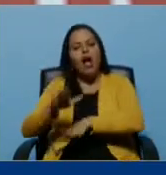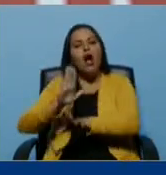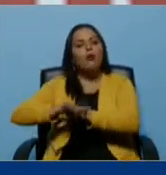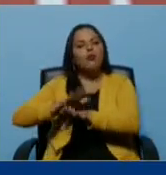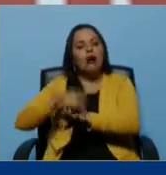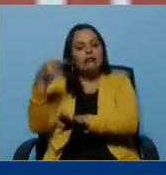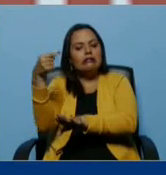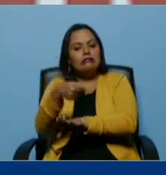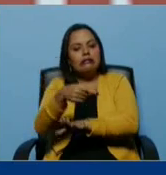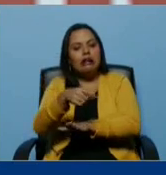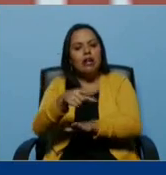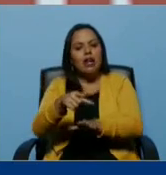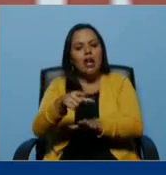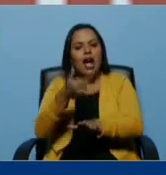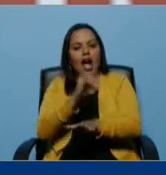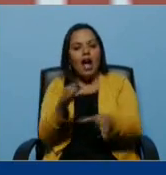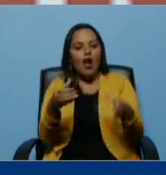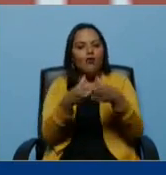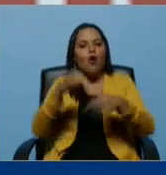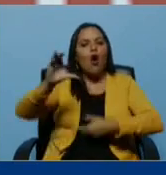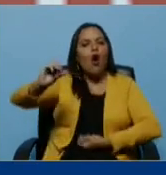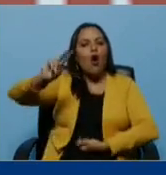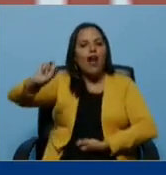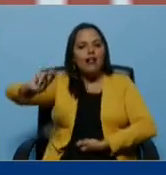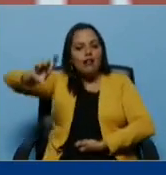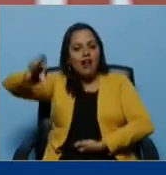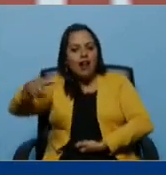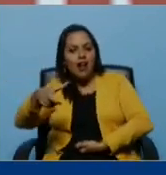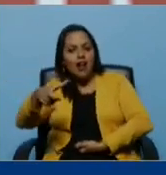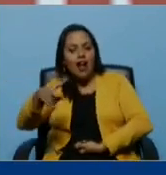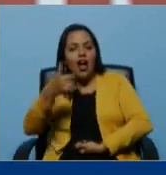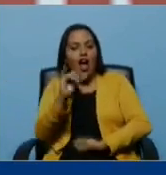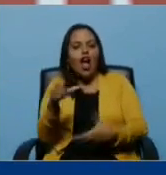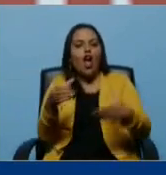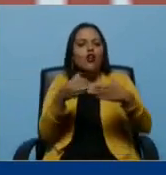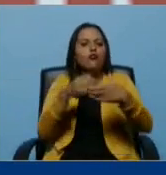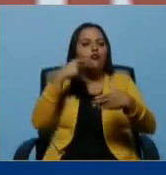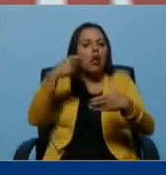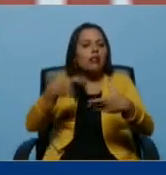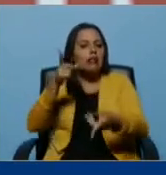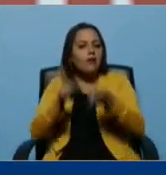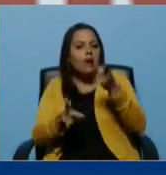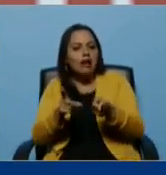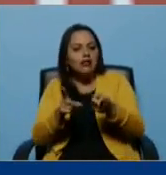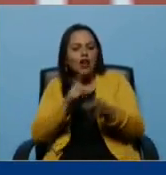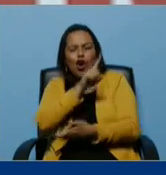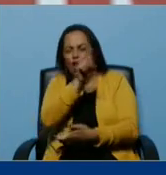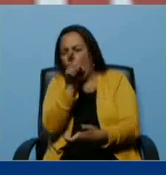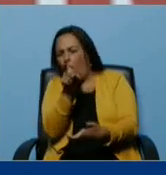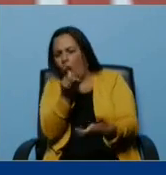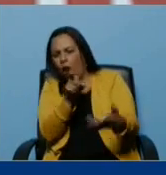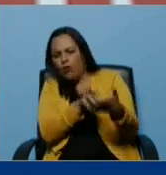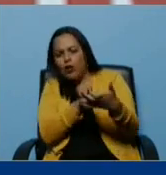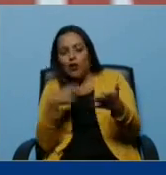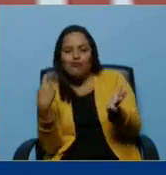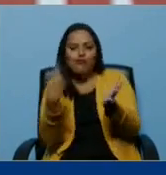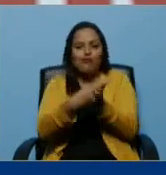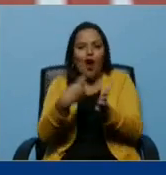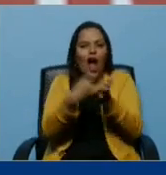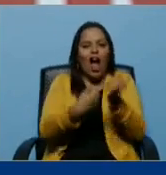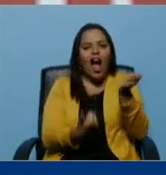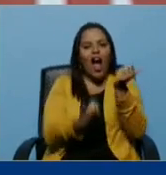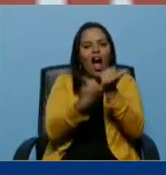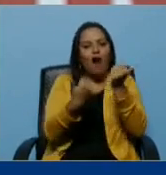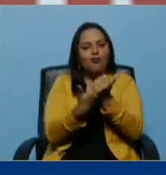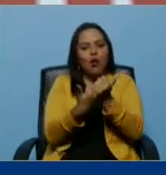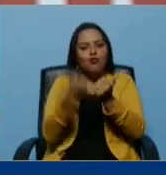través de unas fachadas que ellos llaman ONG, de unas organizaciones que dependen completamente de la